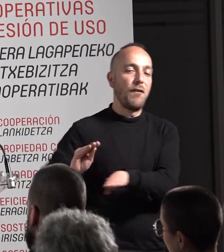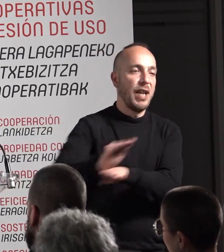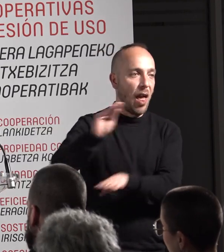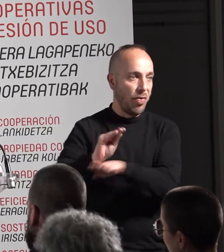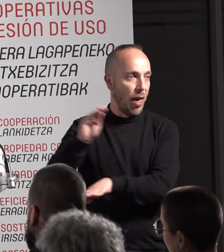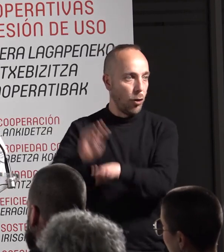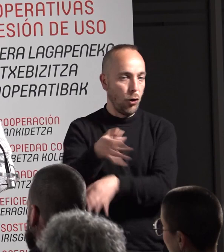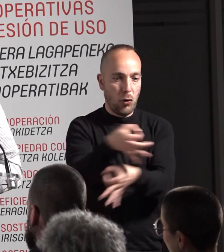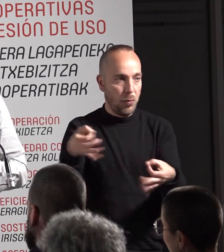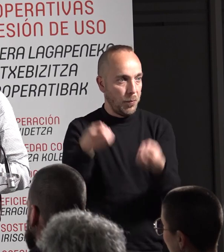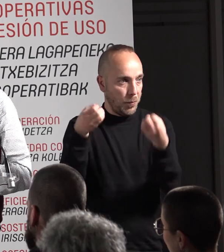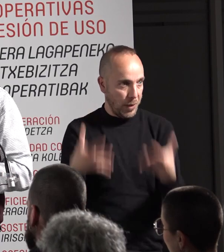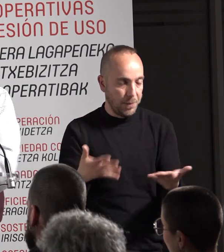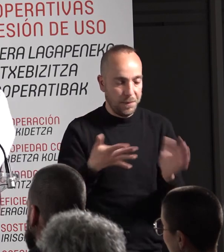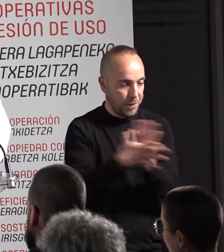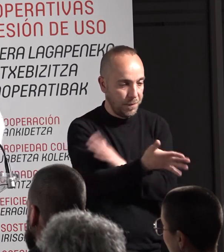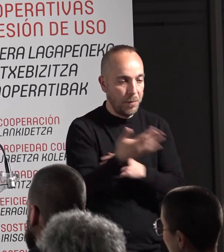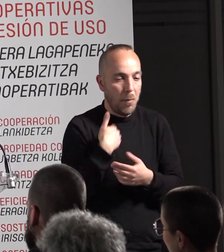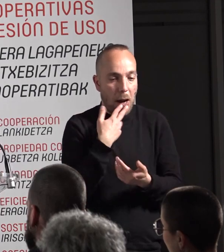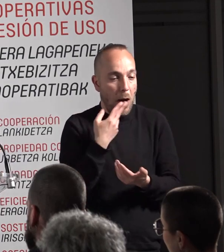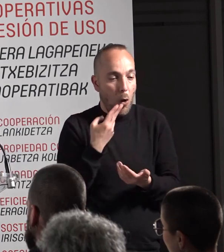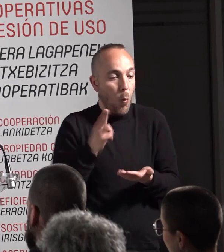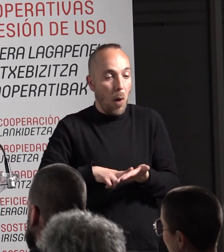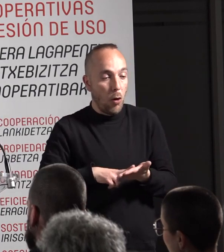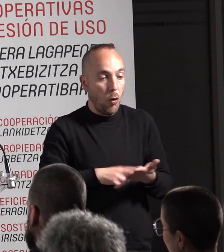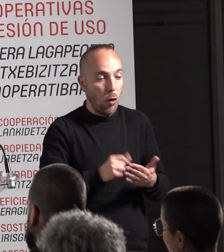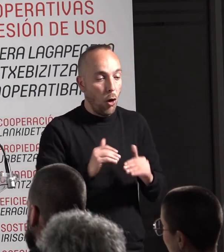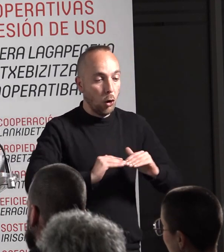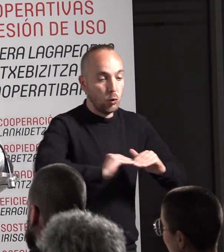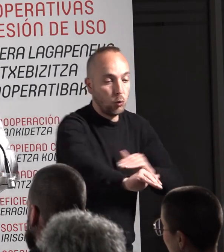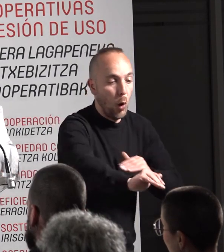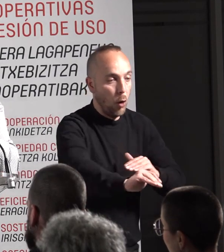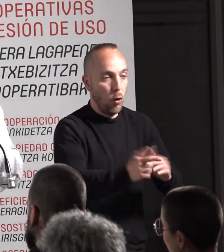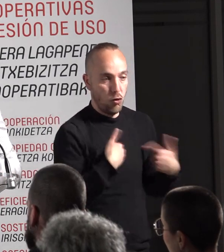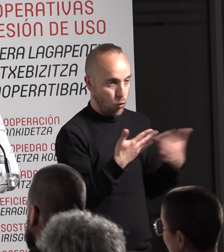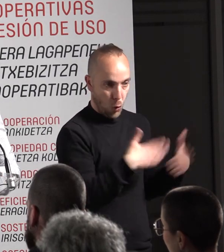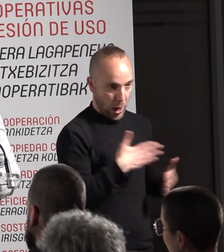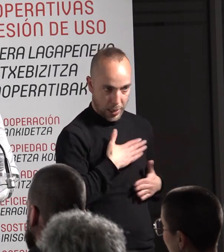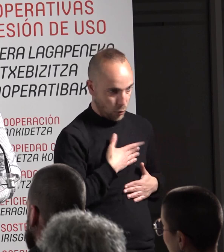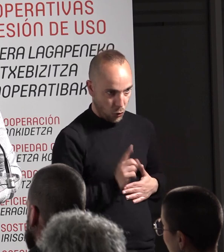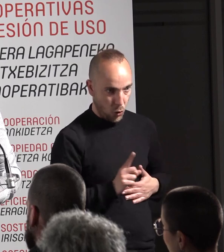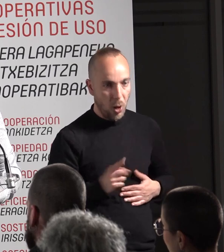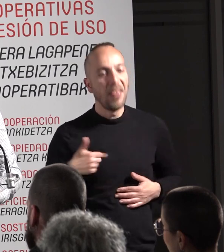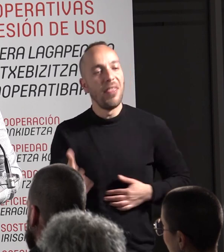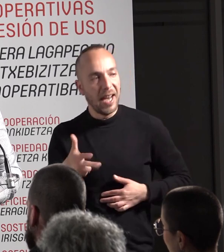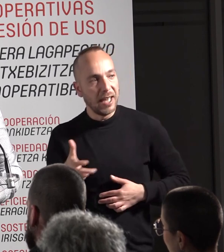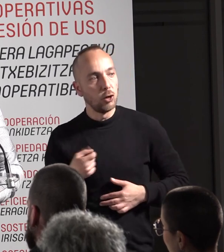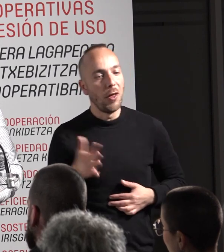eficiente. Es muy sencillo, es decir, para un banco, si no tiene el suelo y solo tiene el derecho de superficie, es insuficiente para